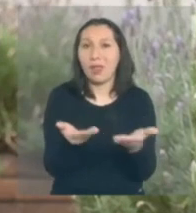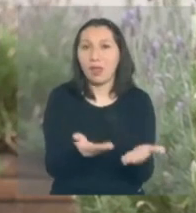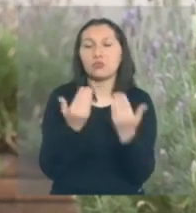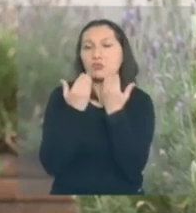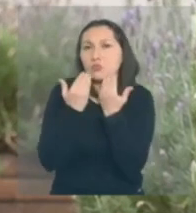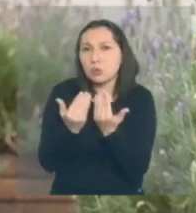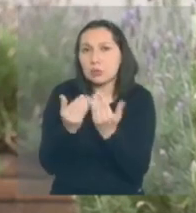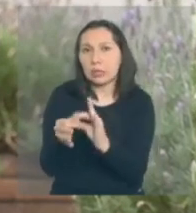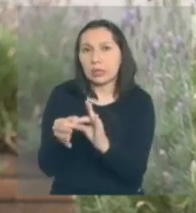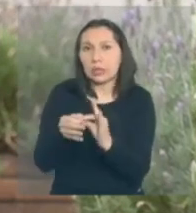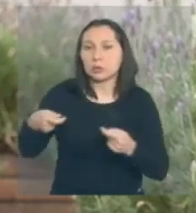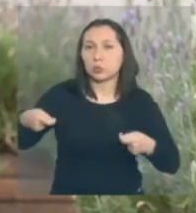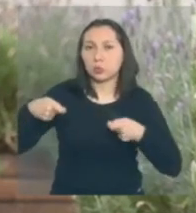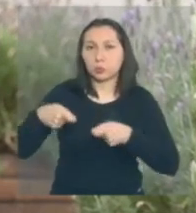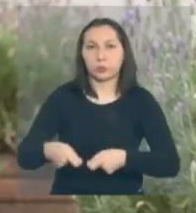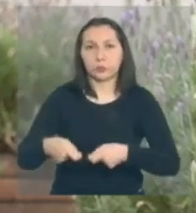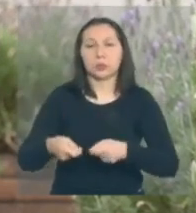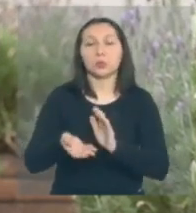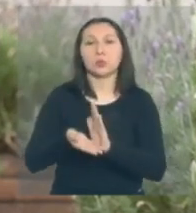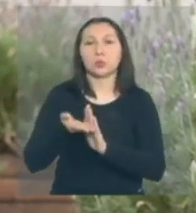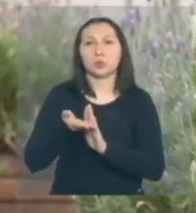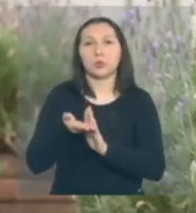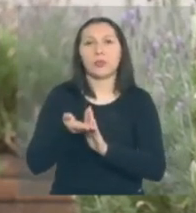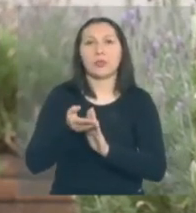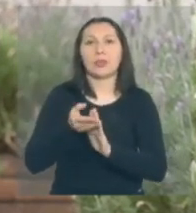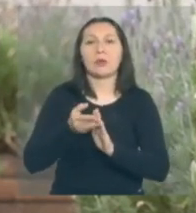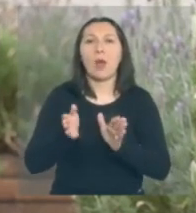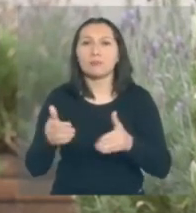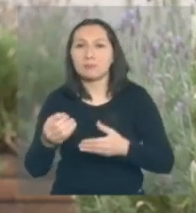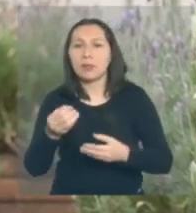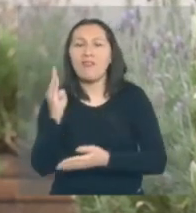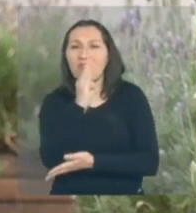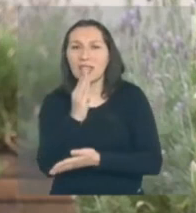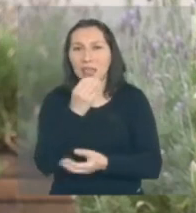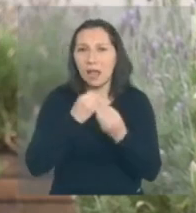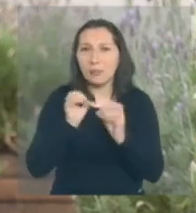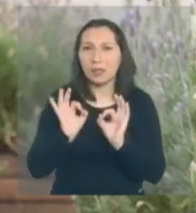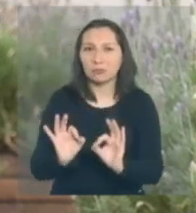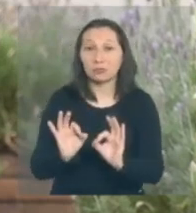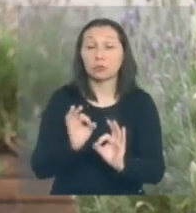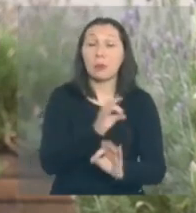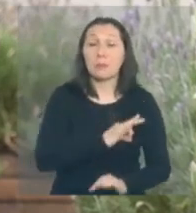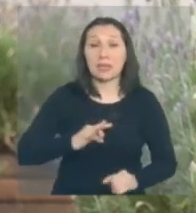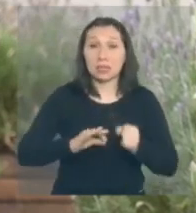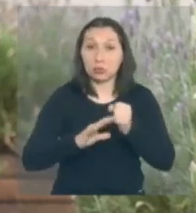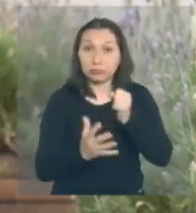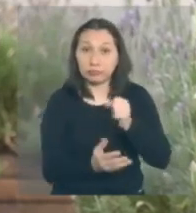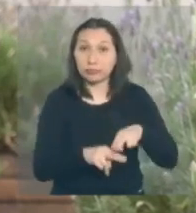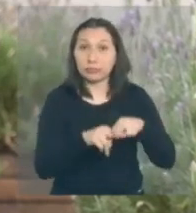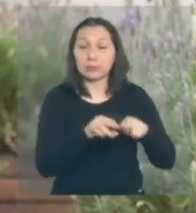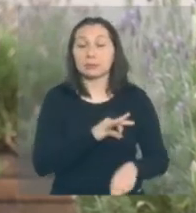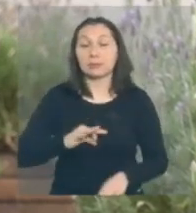verse beneficiado de este subsidio al alza de la canasta básica. Insisto, nuestro ministro de Hacienda, nuestra ministra